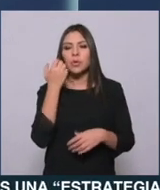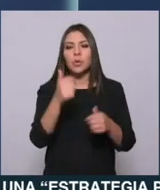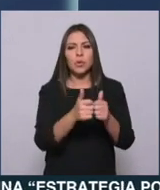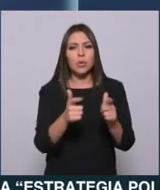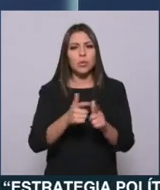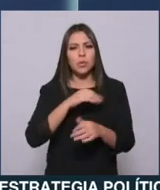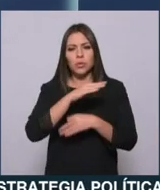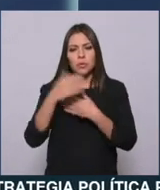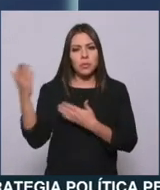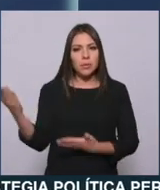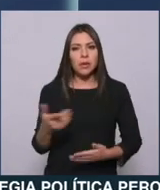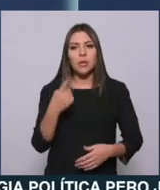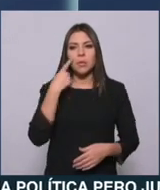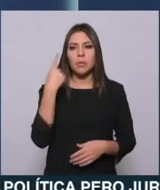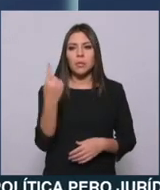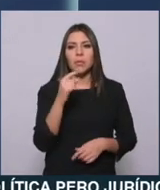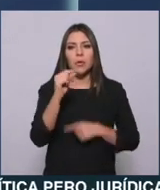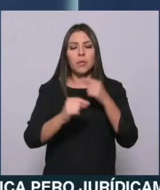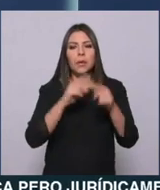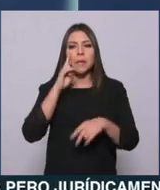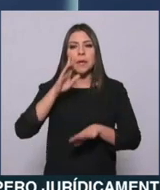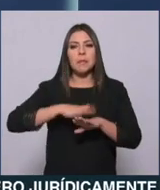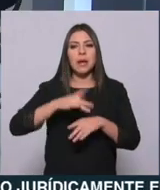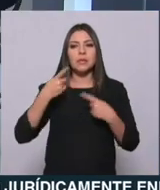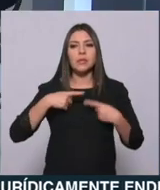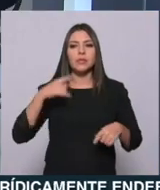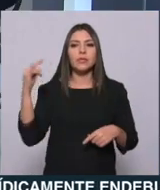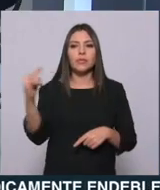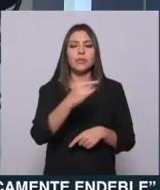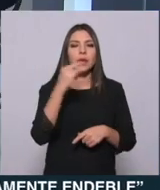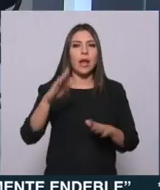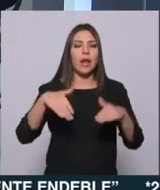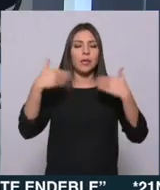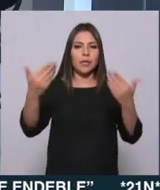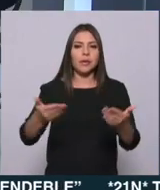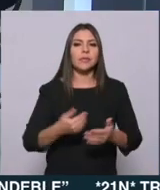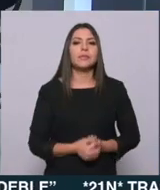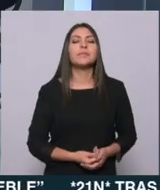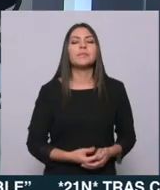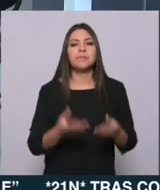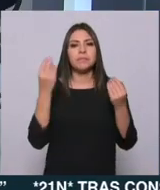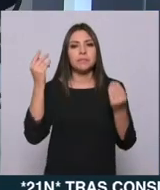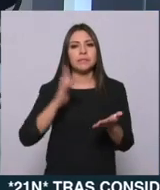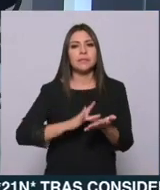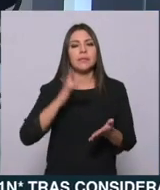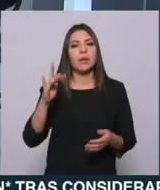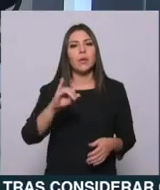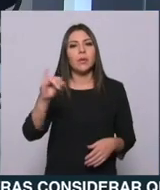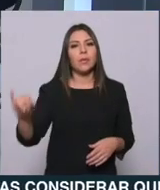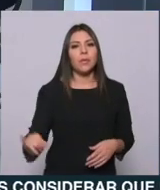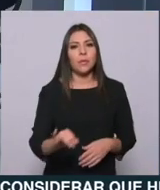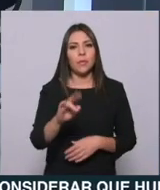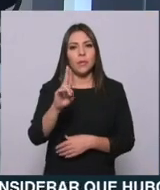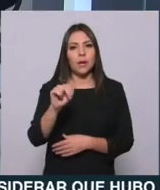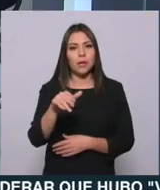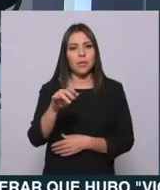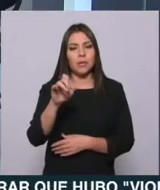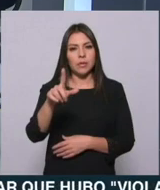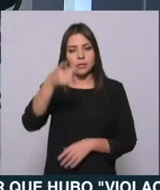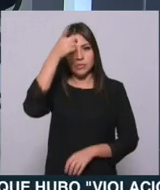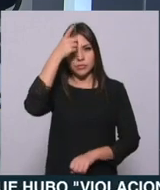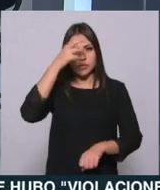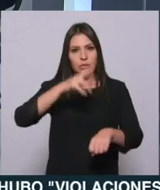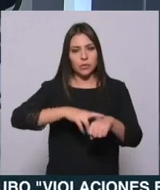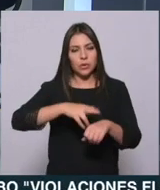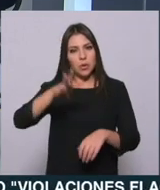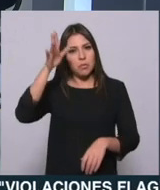medios, pero ahora cada vez más nos van a ver afuera. Pues muchísimas gracias, Juan Manuel, director del Heroico Cuerpo de Bomberos, por